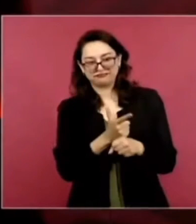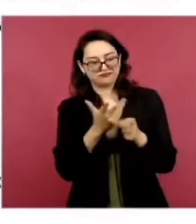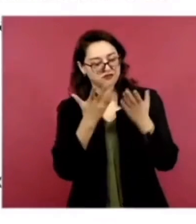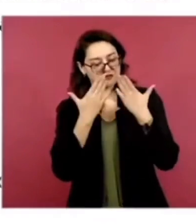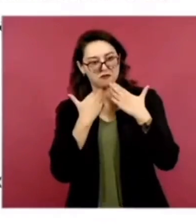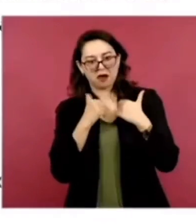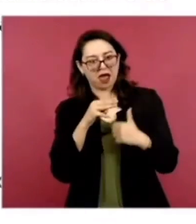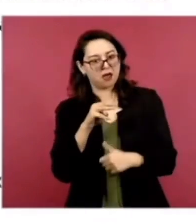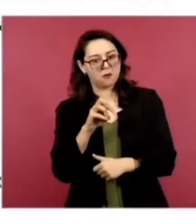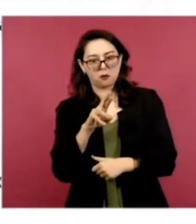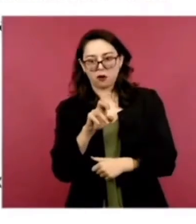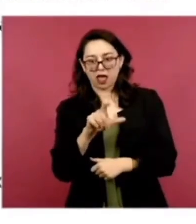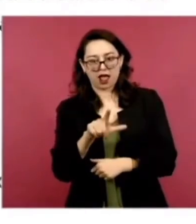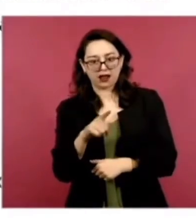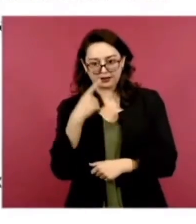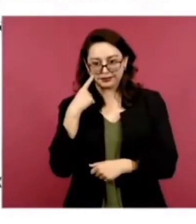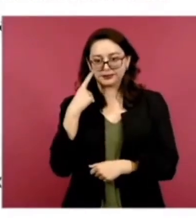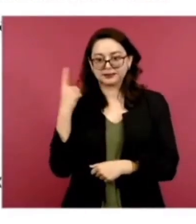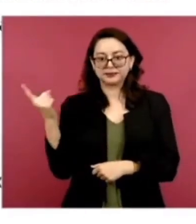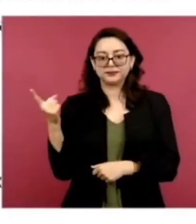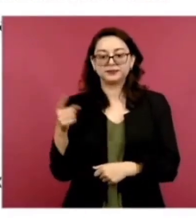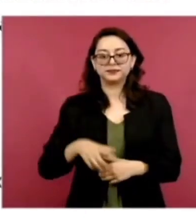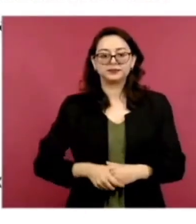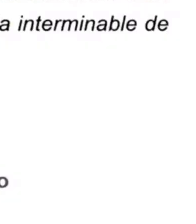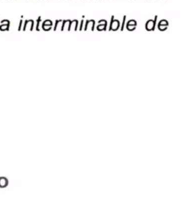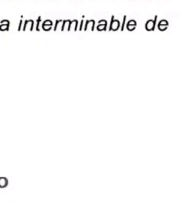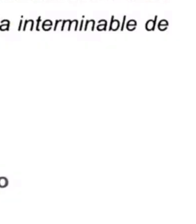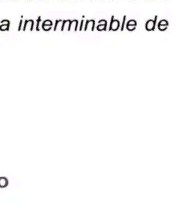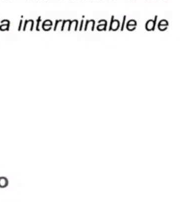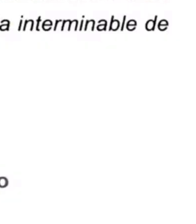Ya les molesta, les disgusta.